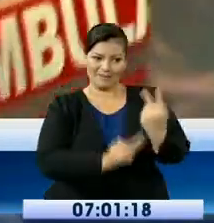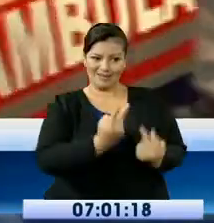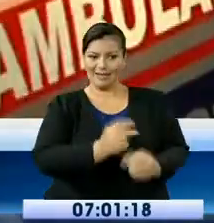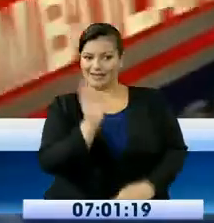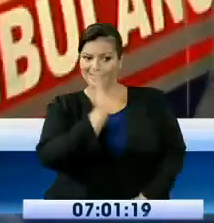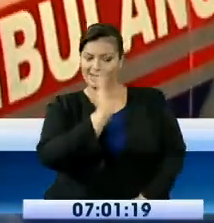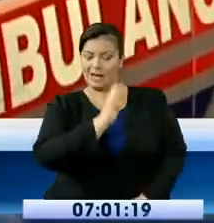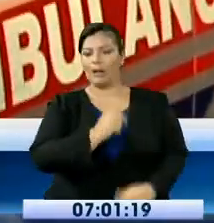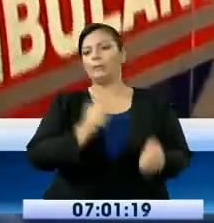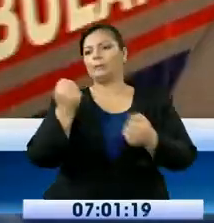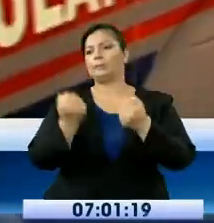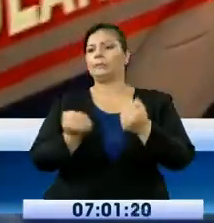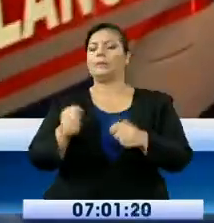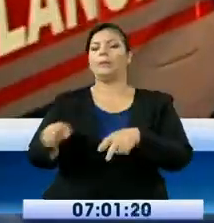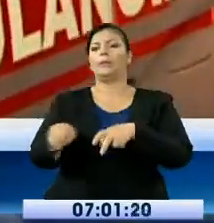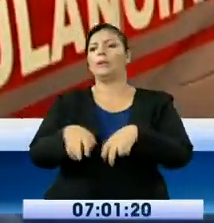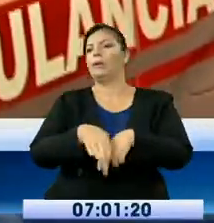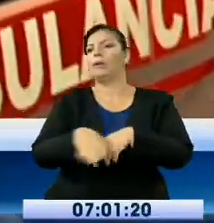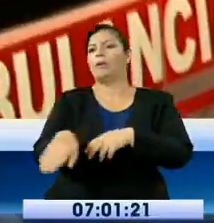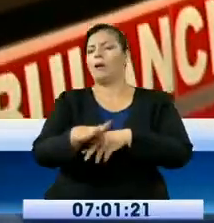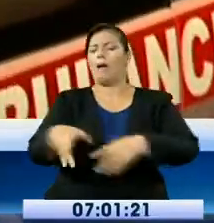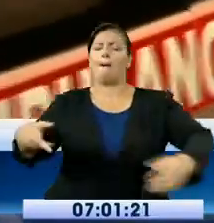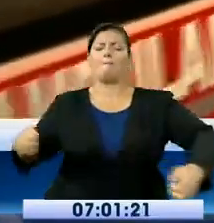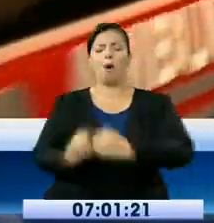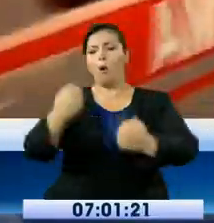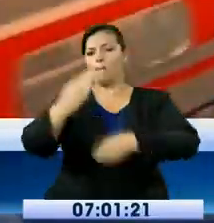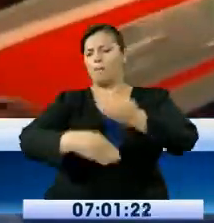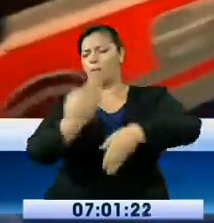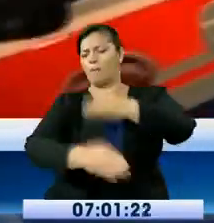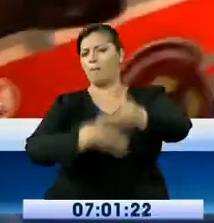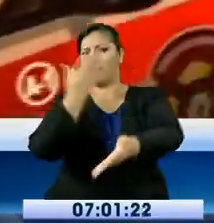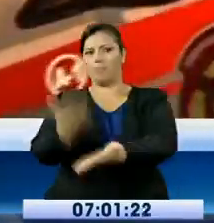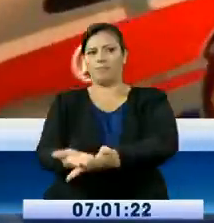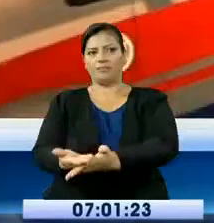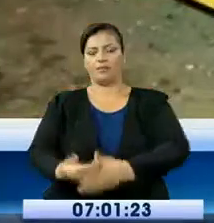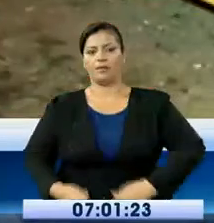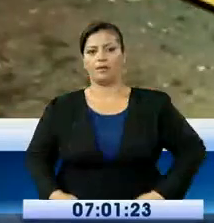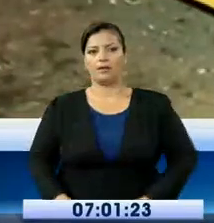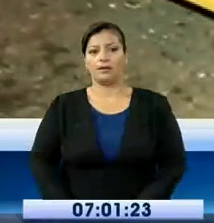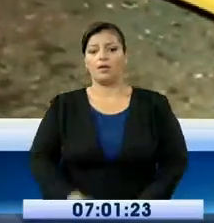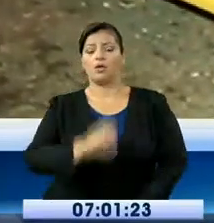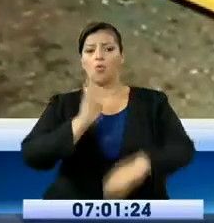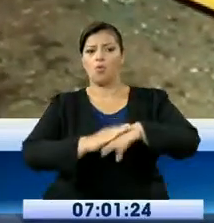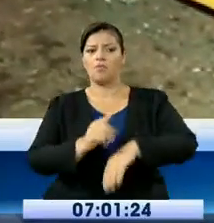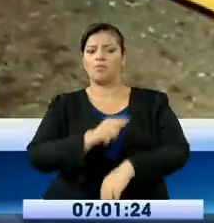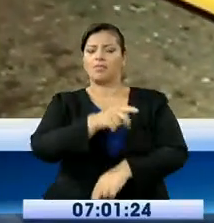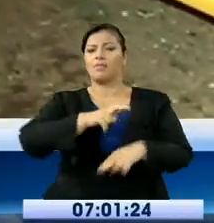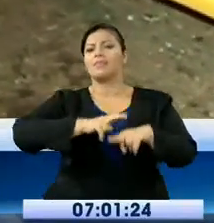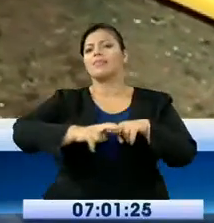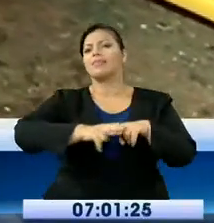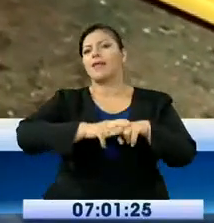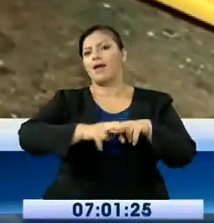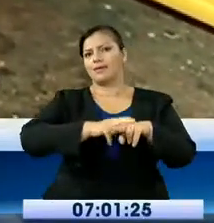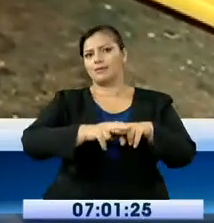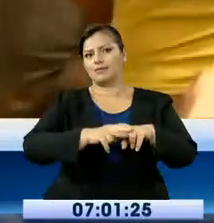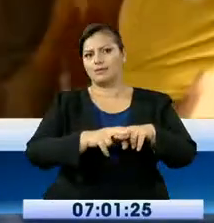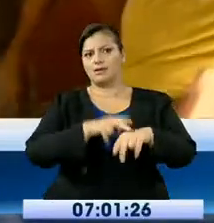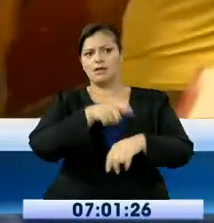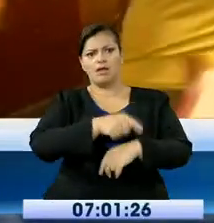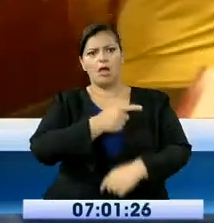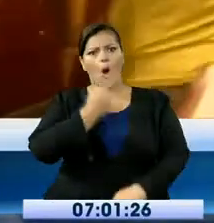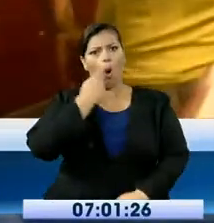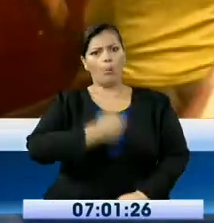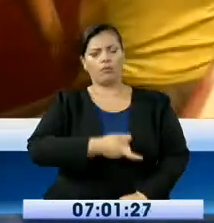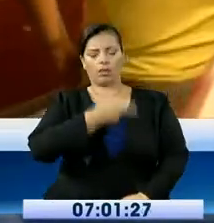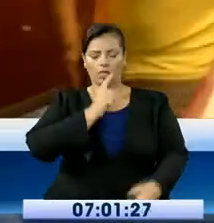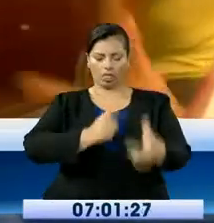ya que venimos sentimos nomás el golpe y las vueltas de campana. Es que el taxi viene soplado y lo impacta porque el señor vino borracho y lo cogió,